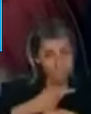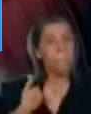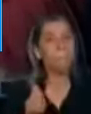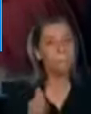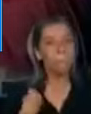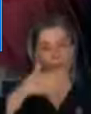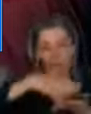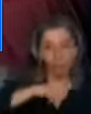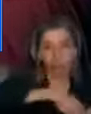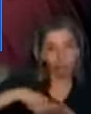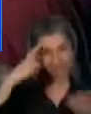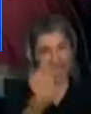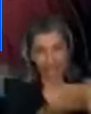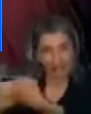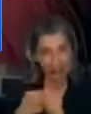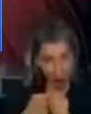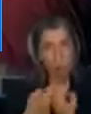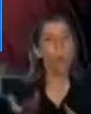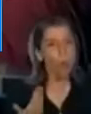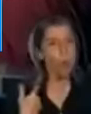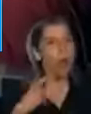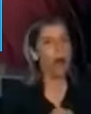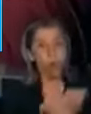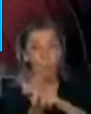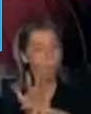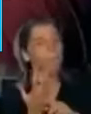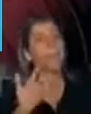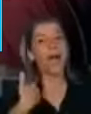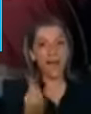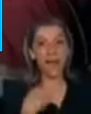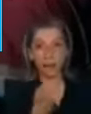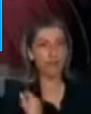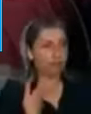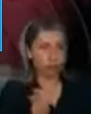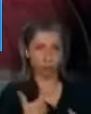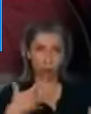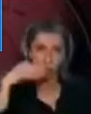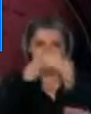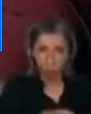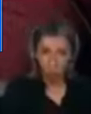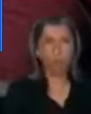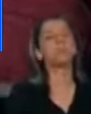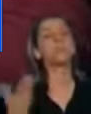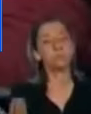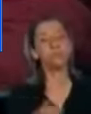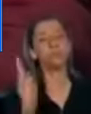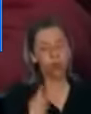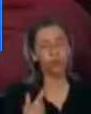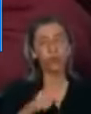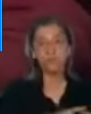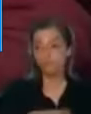de la premisa de que más del 30% de los argentinos no van a votar, ¿sí? Digo, no votaron en la PASO,